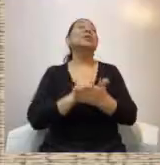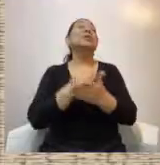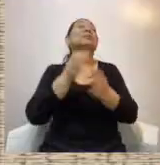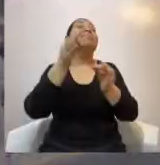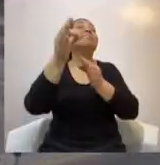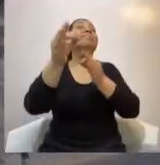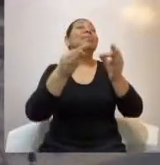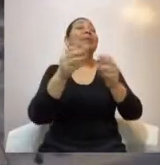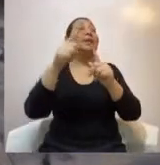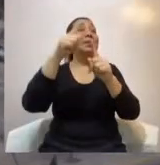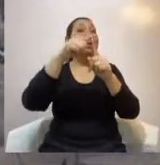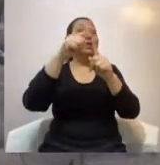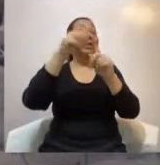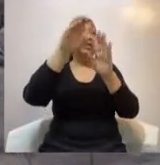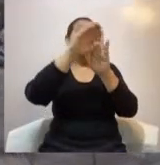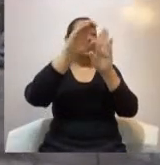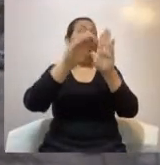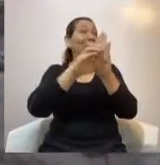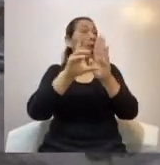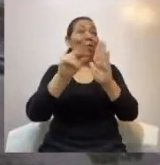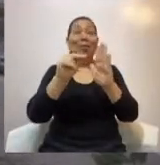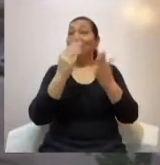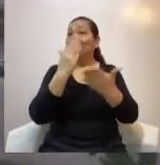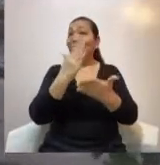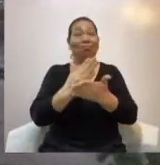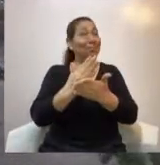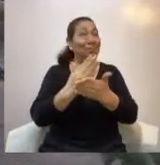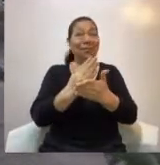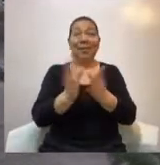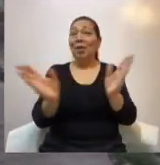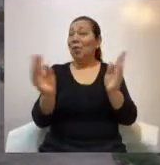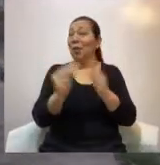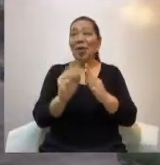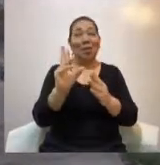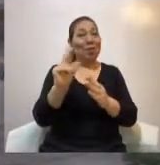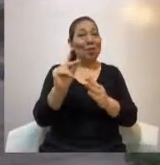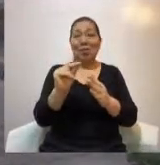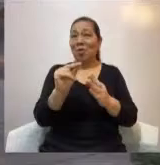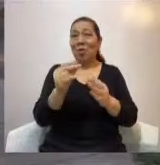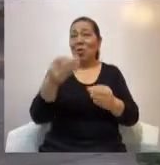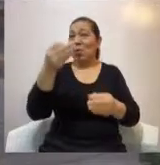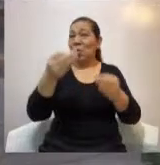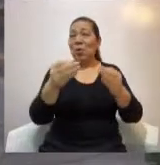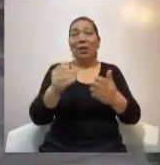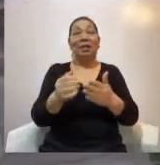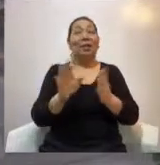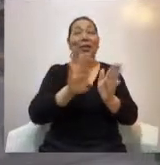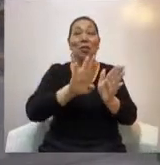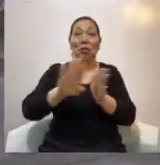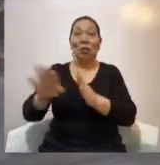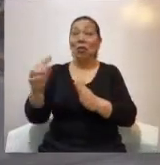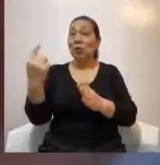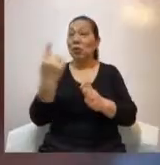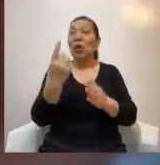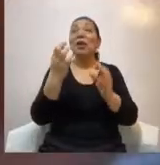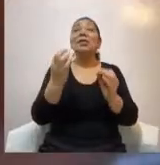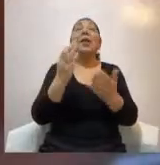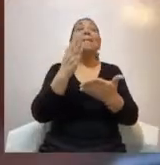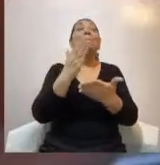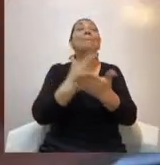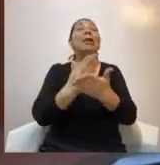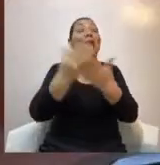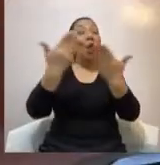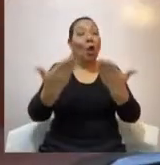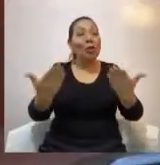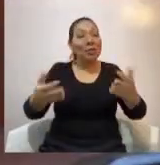porque da cuenta de que el Tribunal Constitucional ya no parte de un caso concreto, ya no parte de una situación aislada,